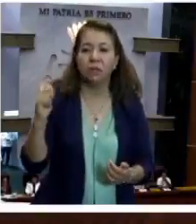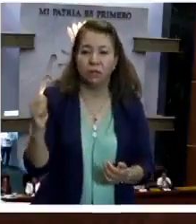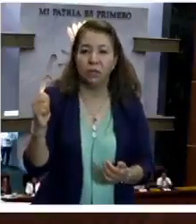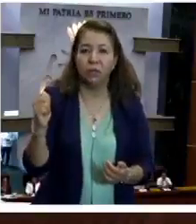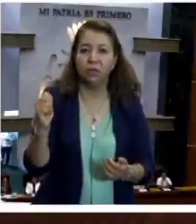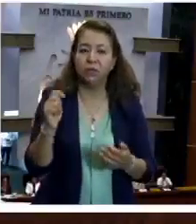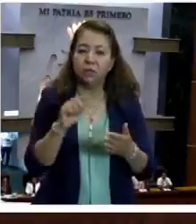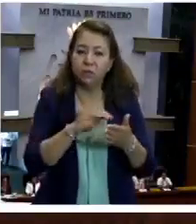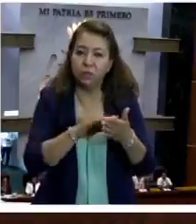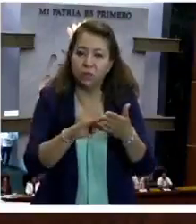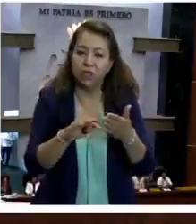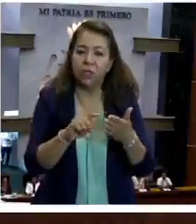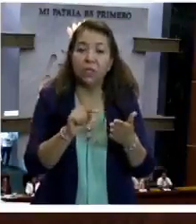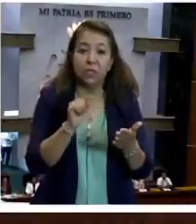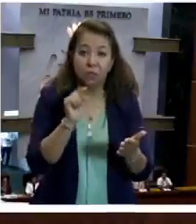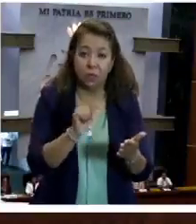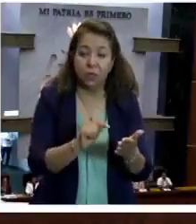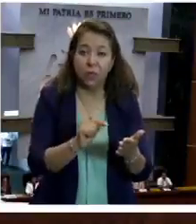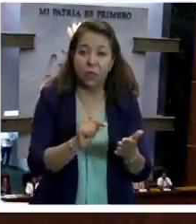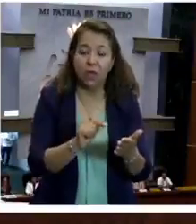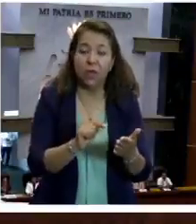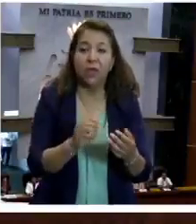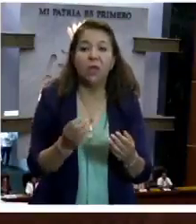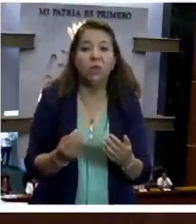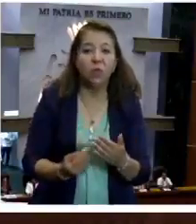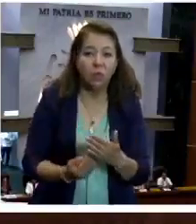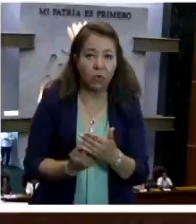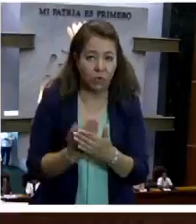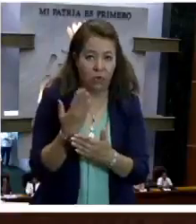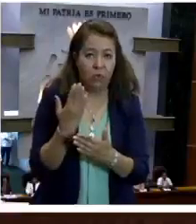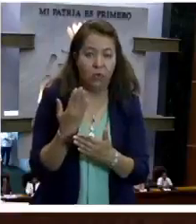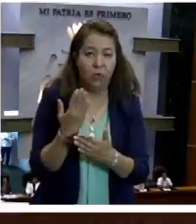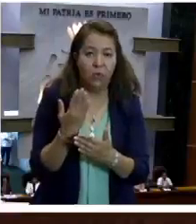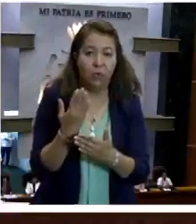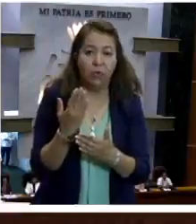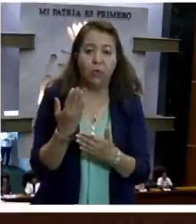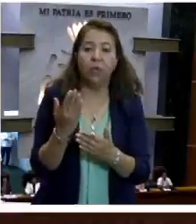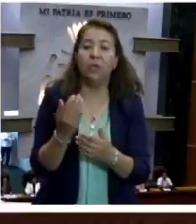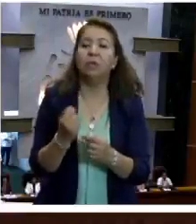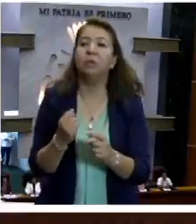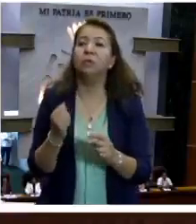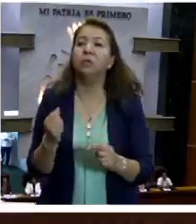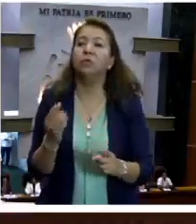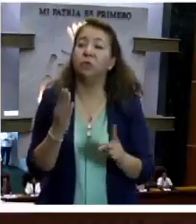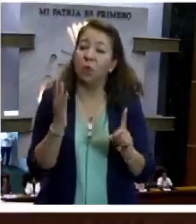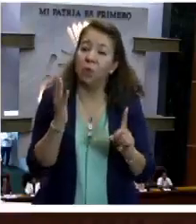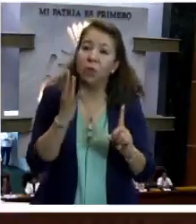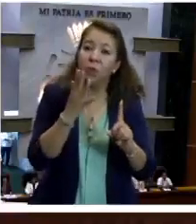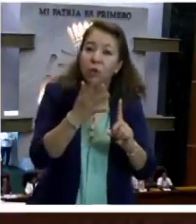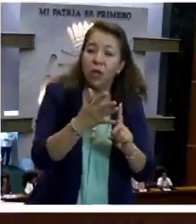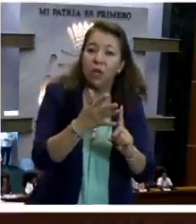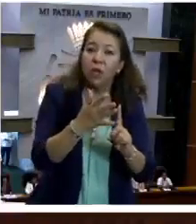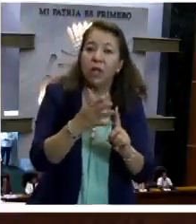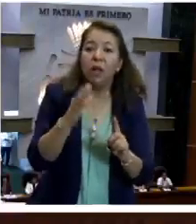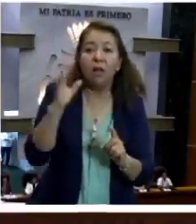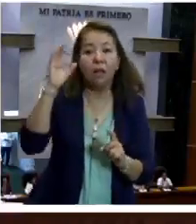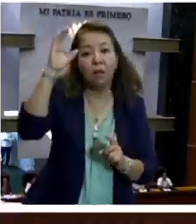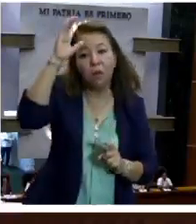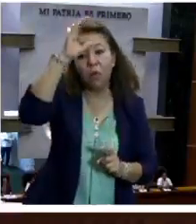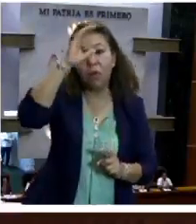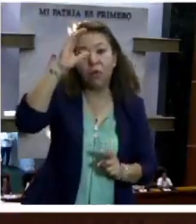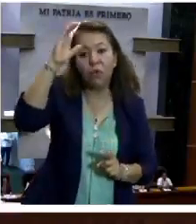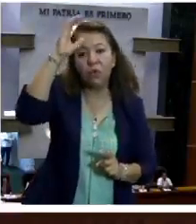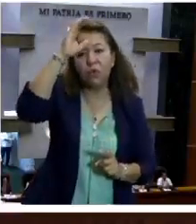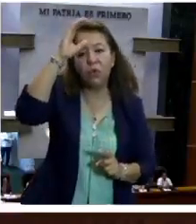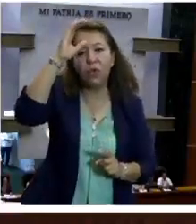principios innovadores, entre ellos el fomentar la cultura de